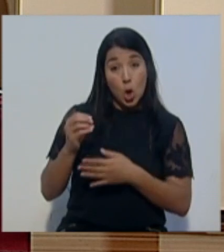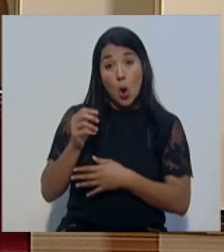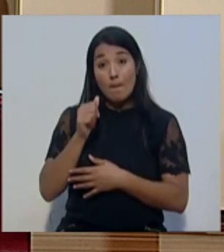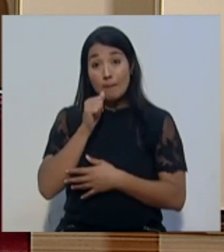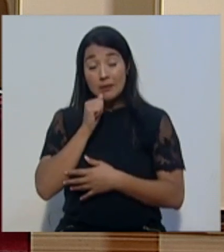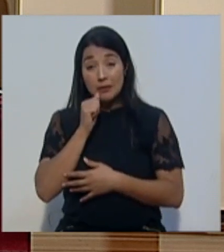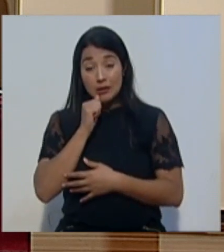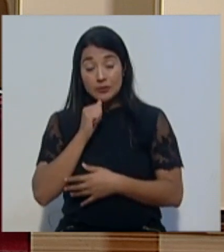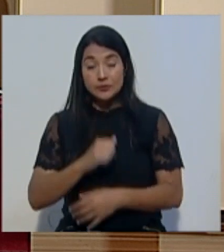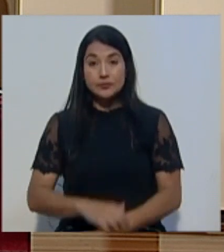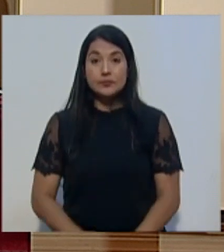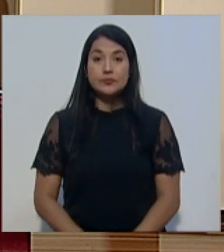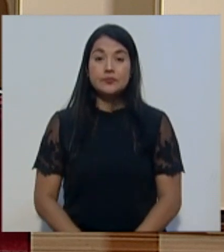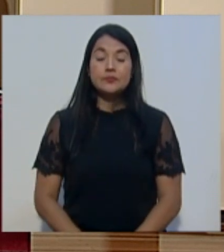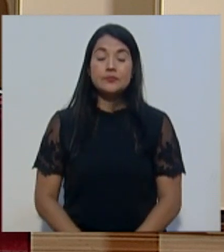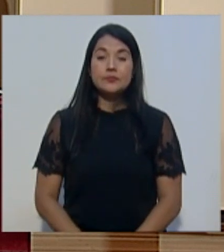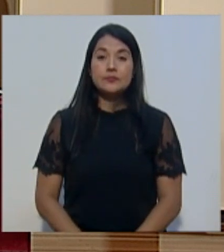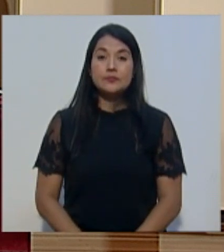privado.